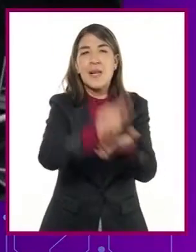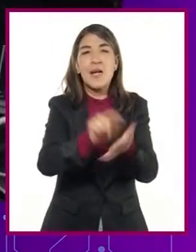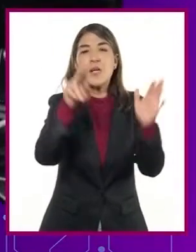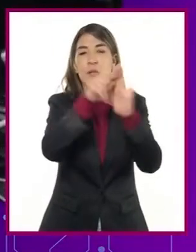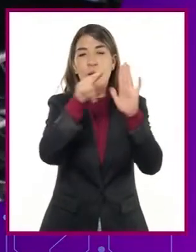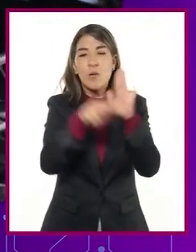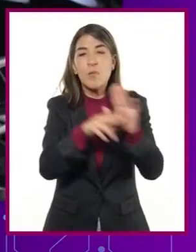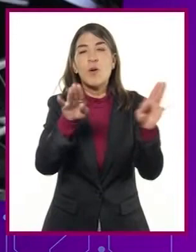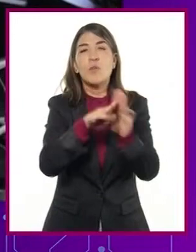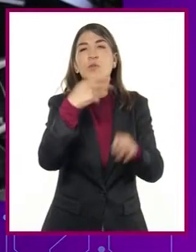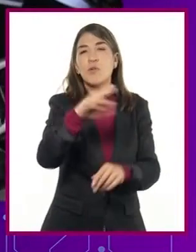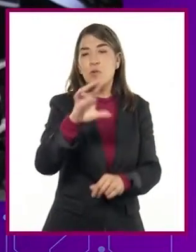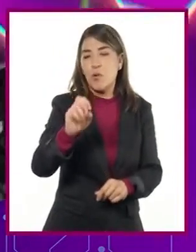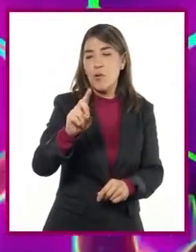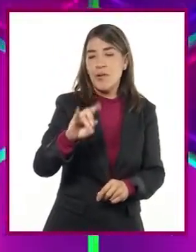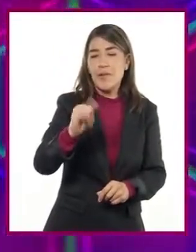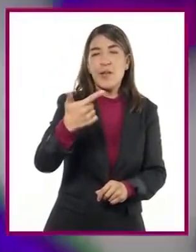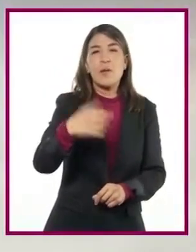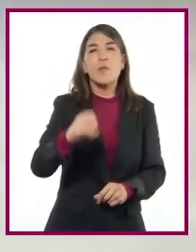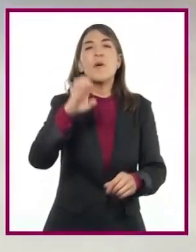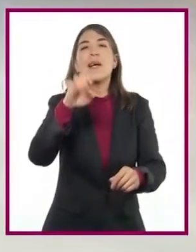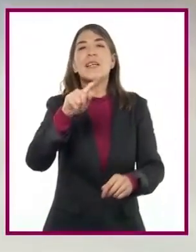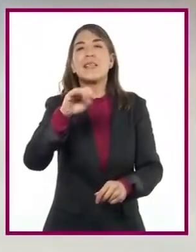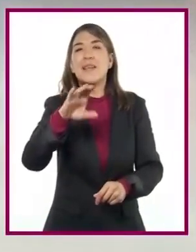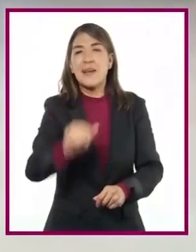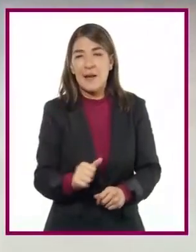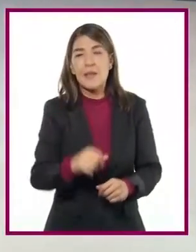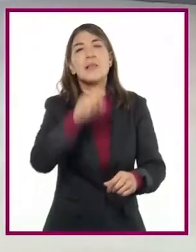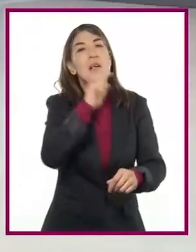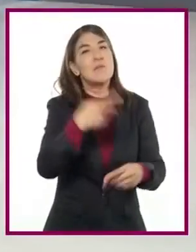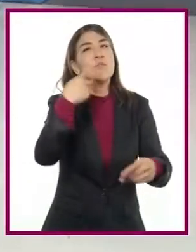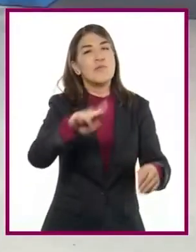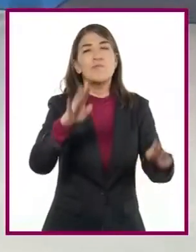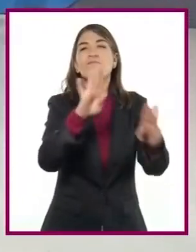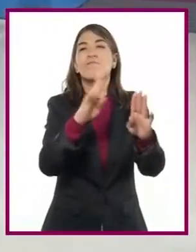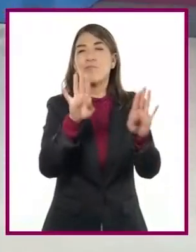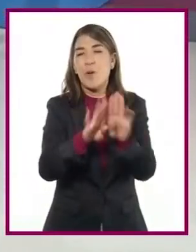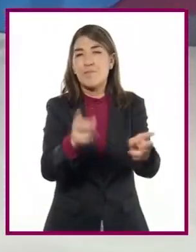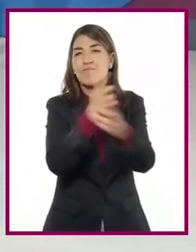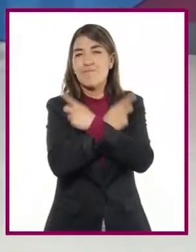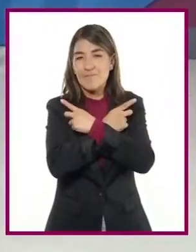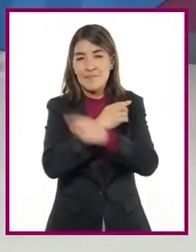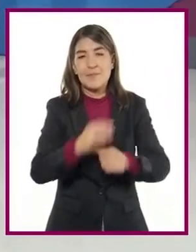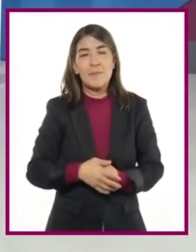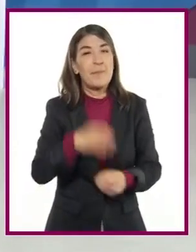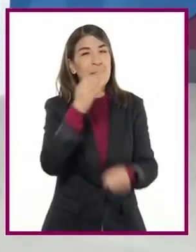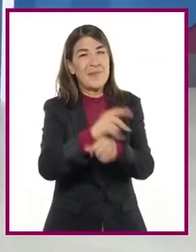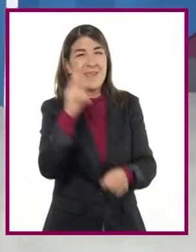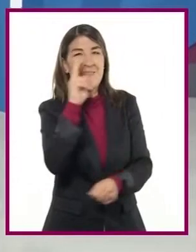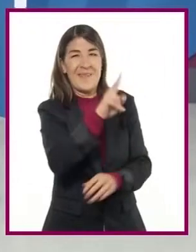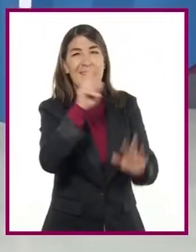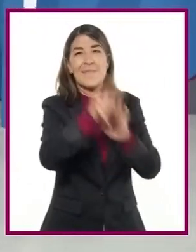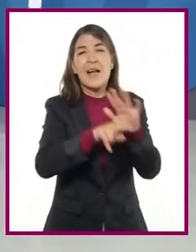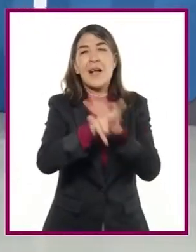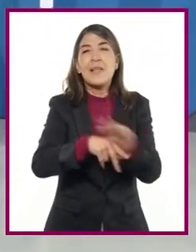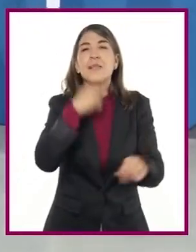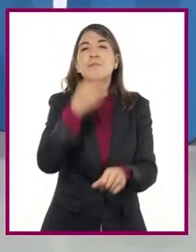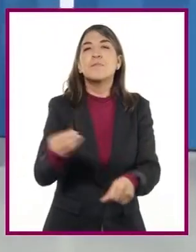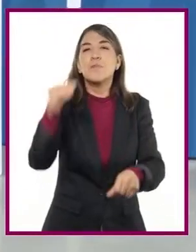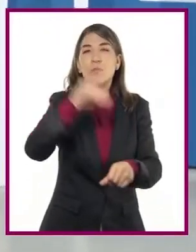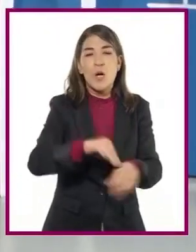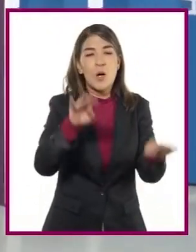observando los códigos de ética y conducta. Como observamos y escuchamos en el video, la aplicación del principio